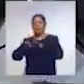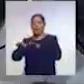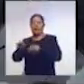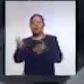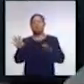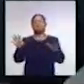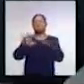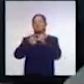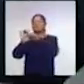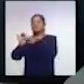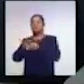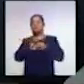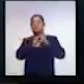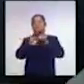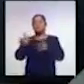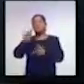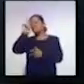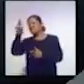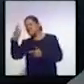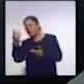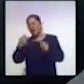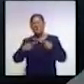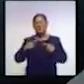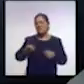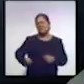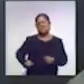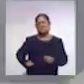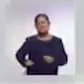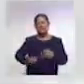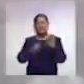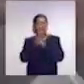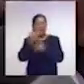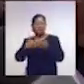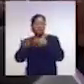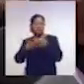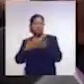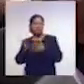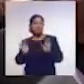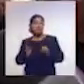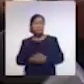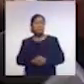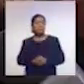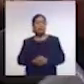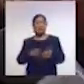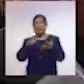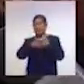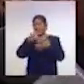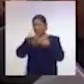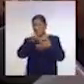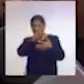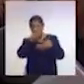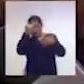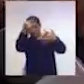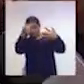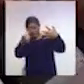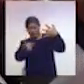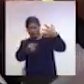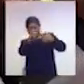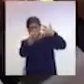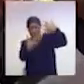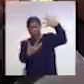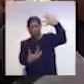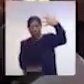sociedad, universidades o personas interesadas en la innovación. En todos estos proyectos,